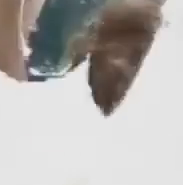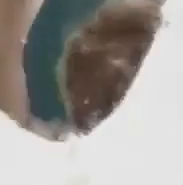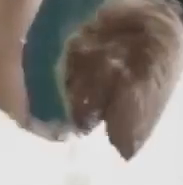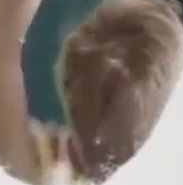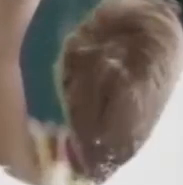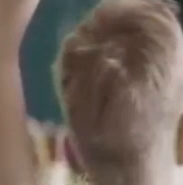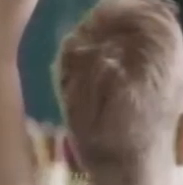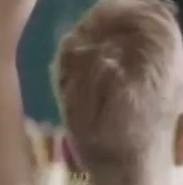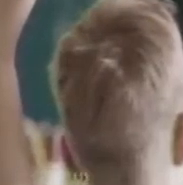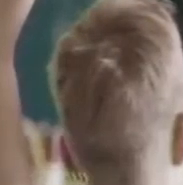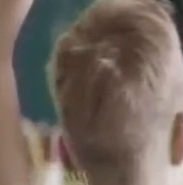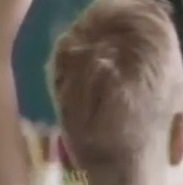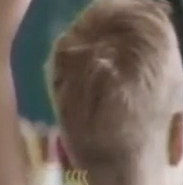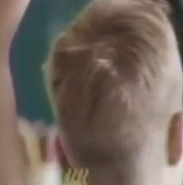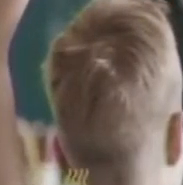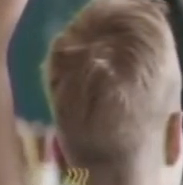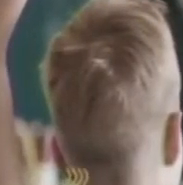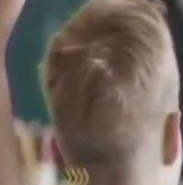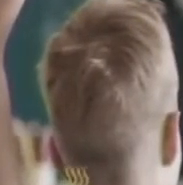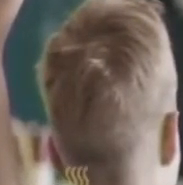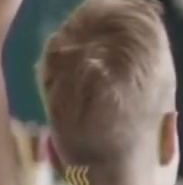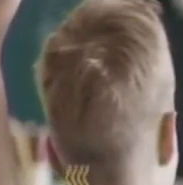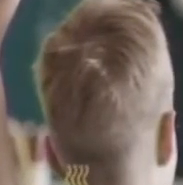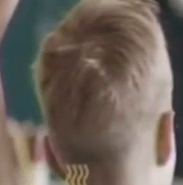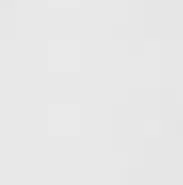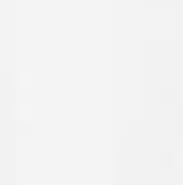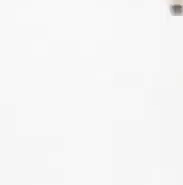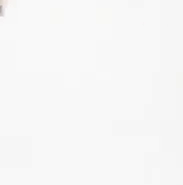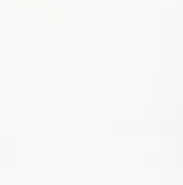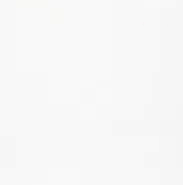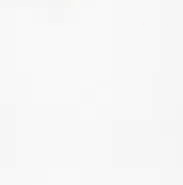A continuación, matemática primero básico.